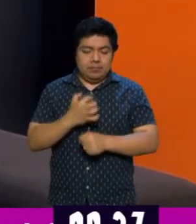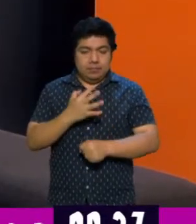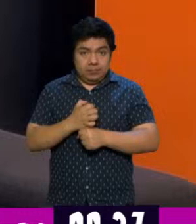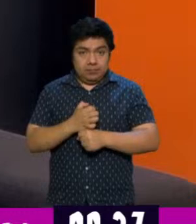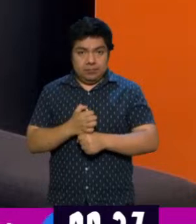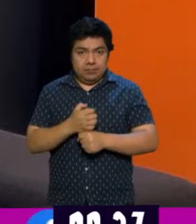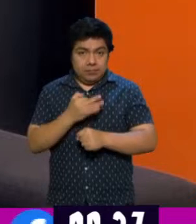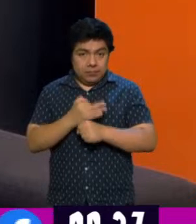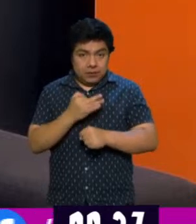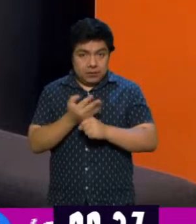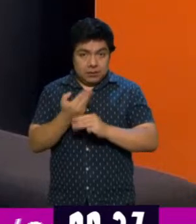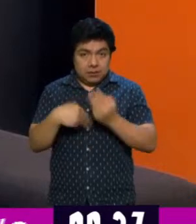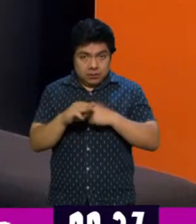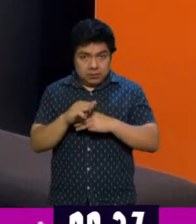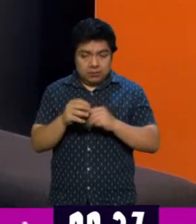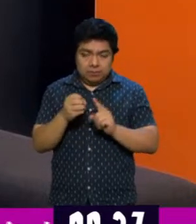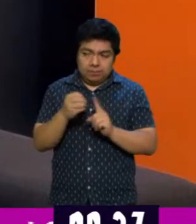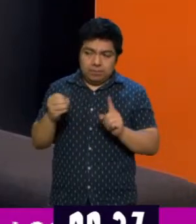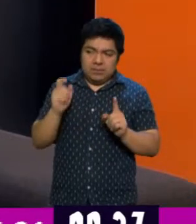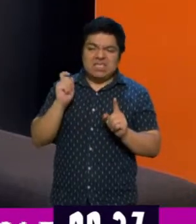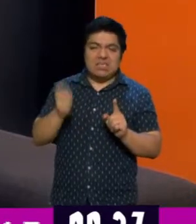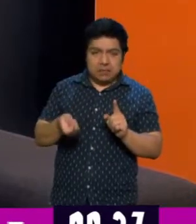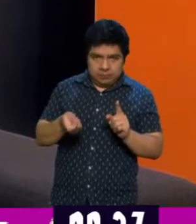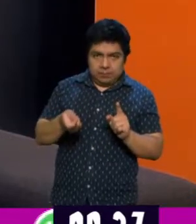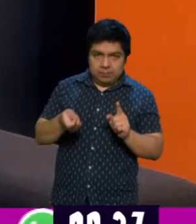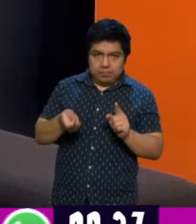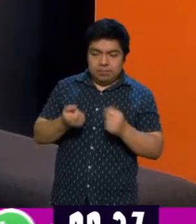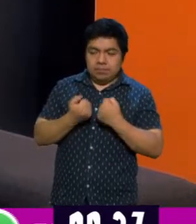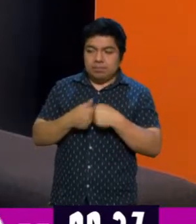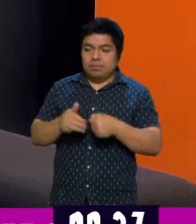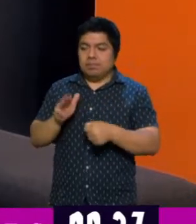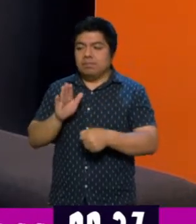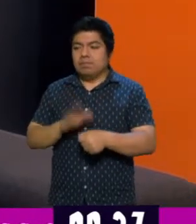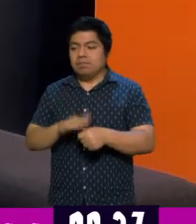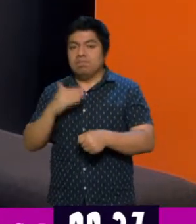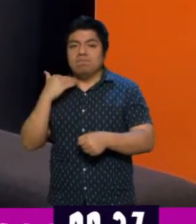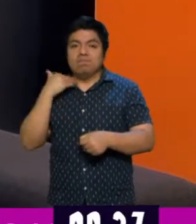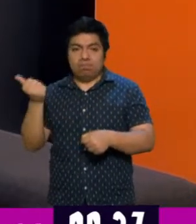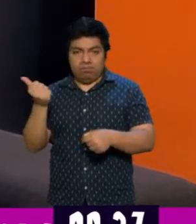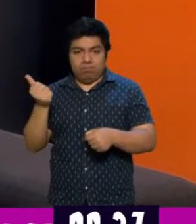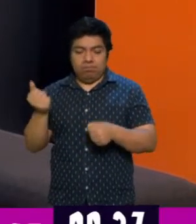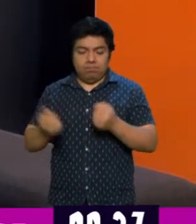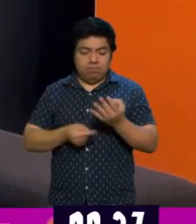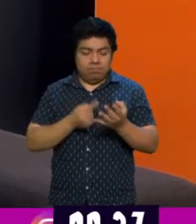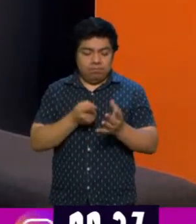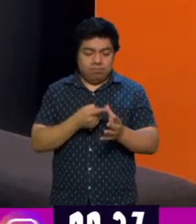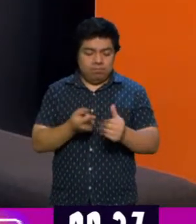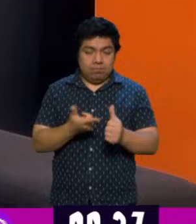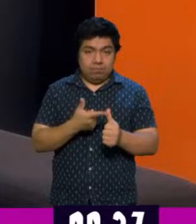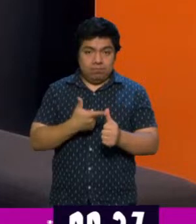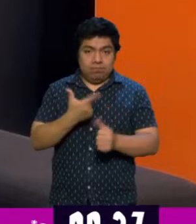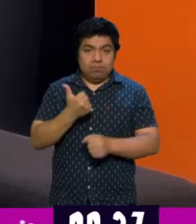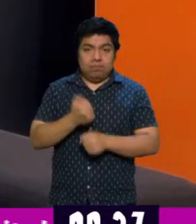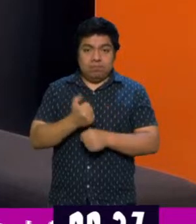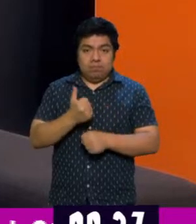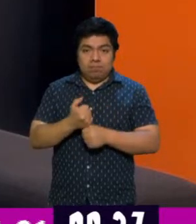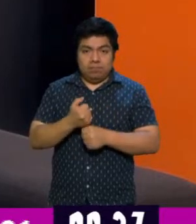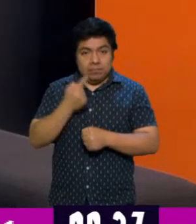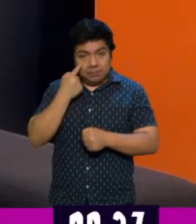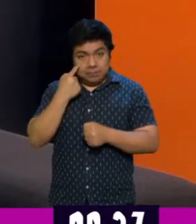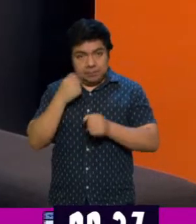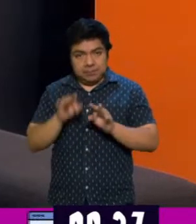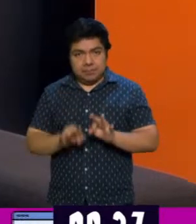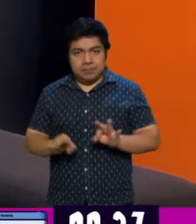actual orden mundial también significa sistema criminal. el sexto, y esto es muy interesante,